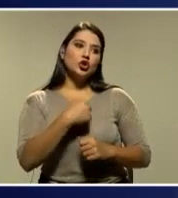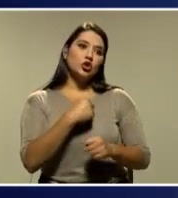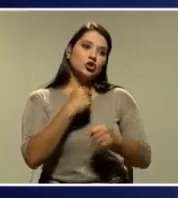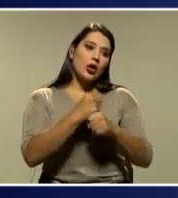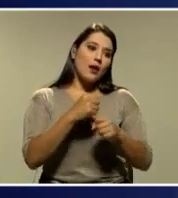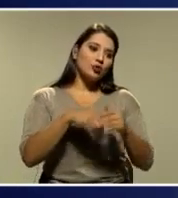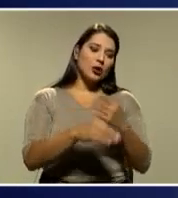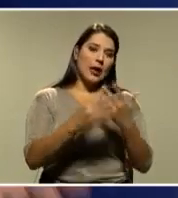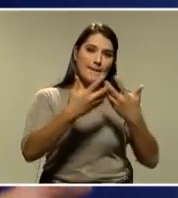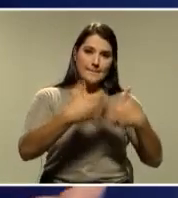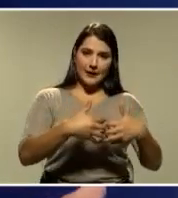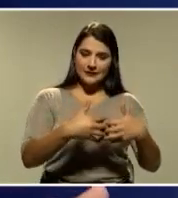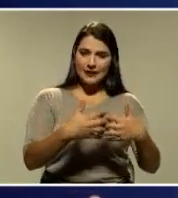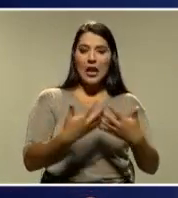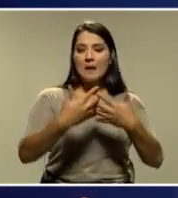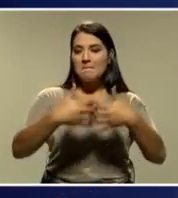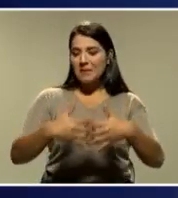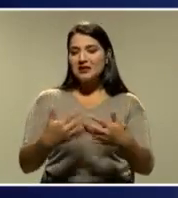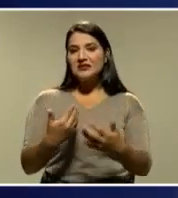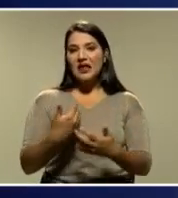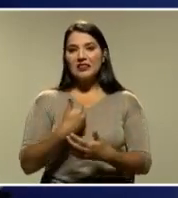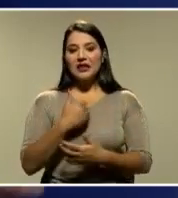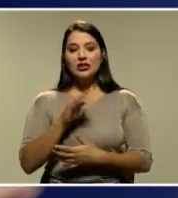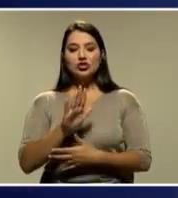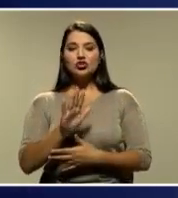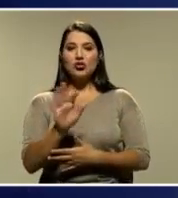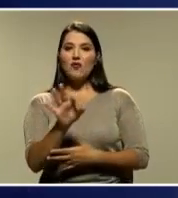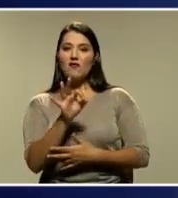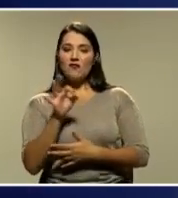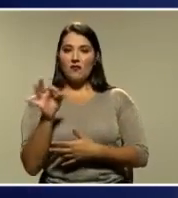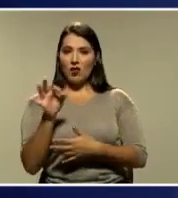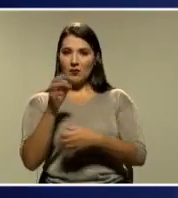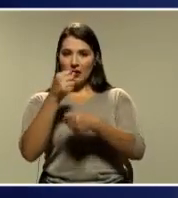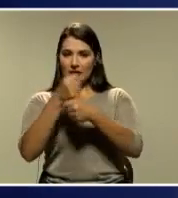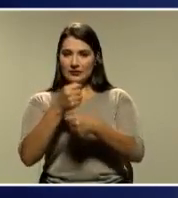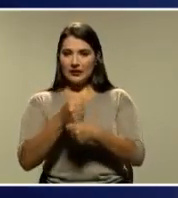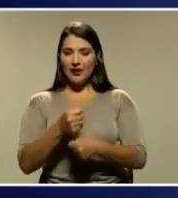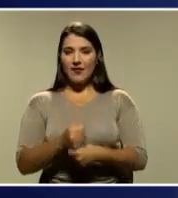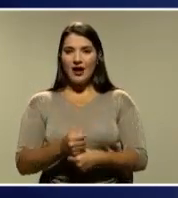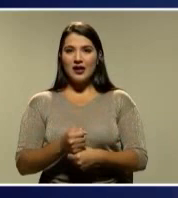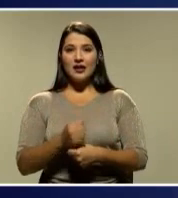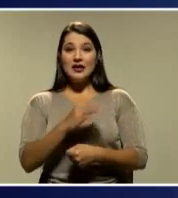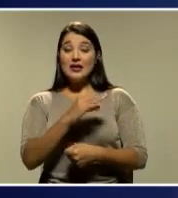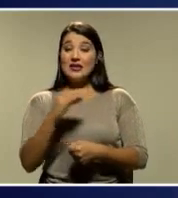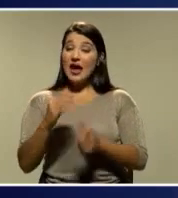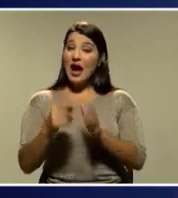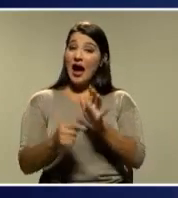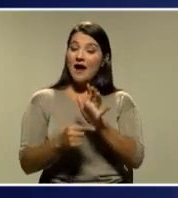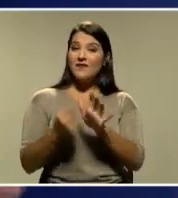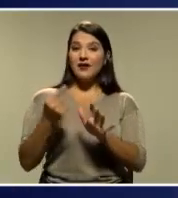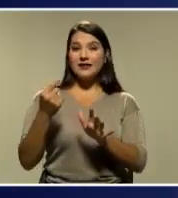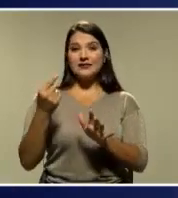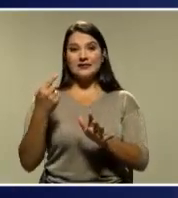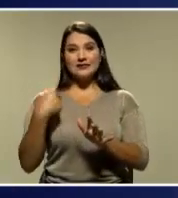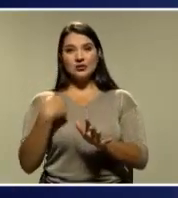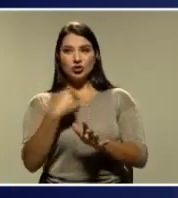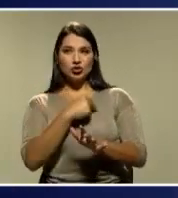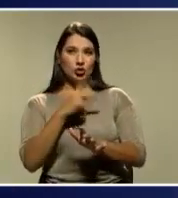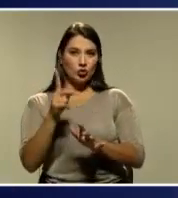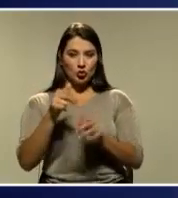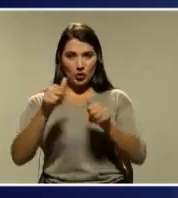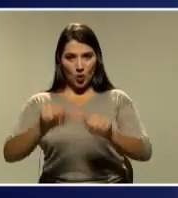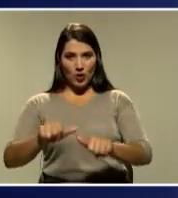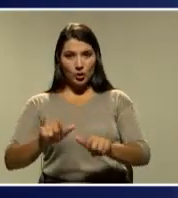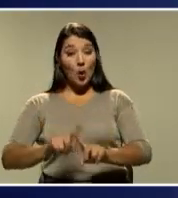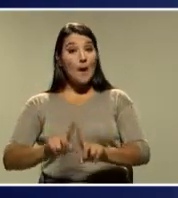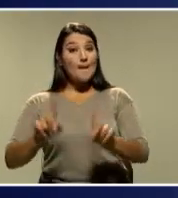en una empresa, la empresa tiene una línea editorial y a lo mejor uno no la cuerpa en su totalidad. Sí.